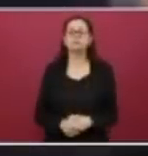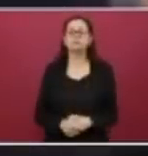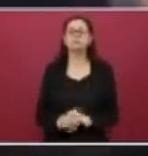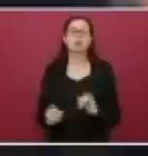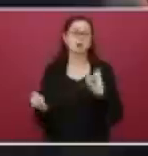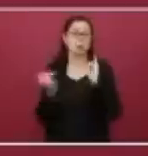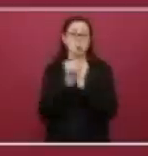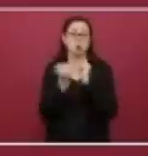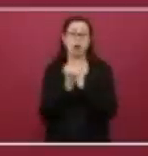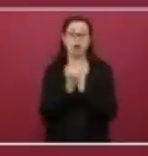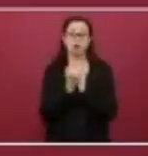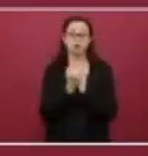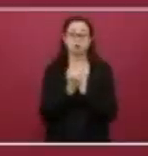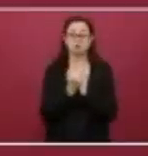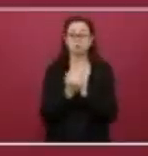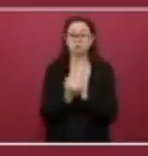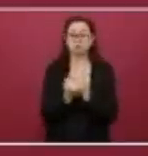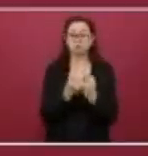que